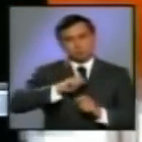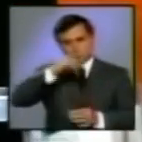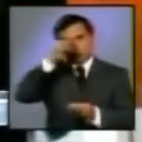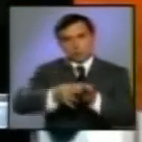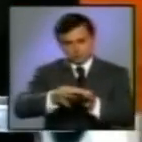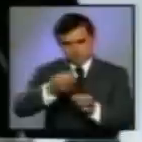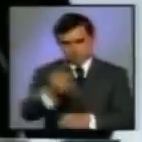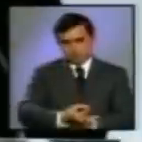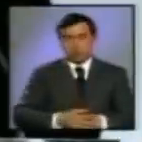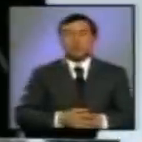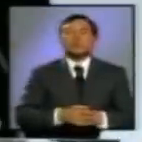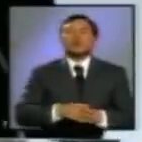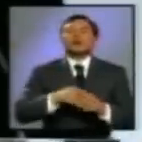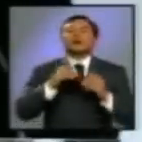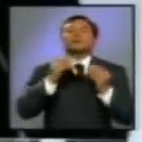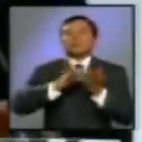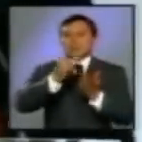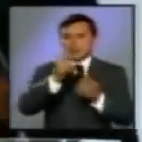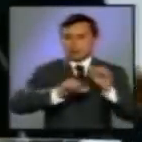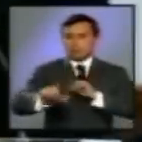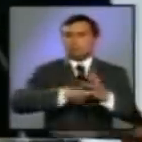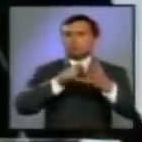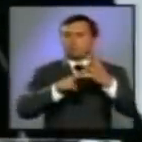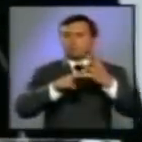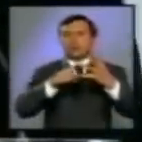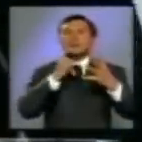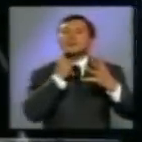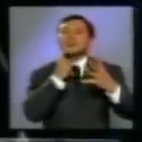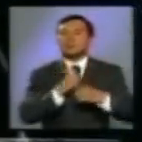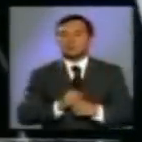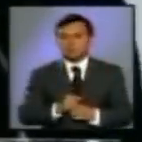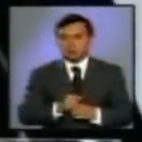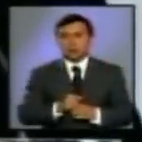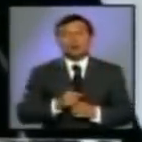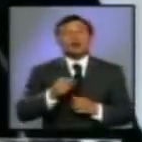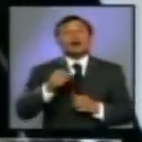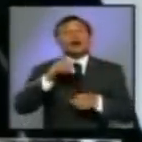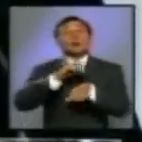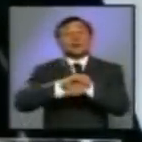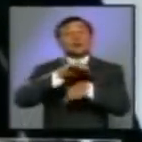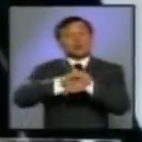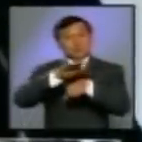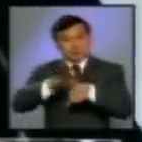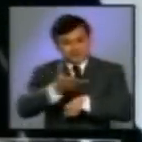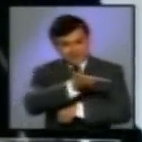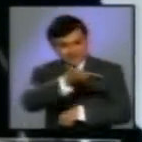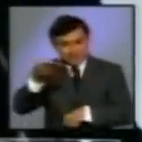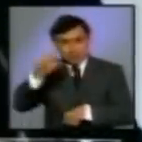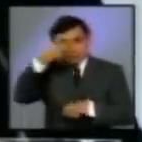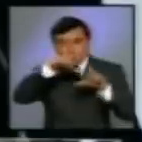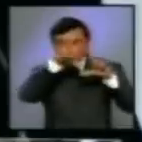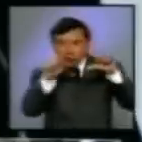Obrador, adelante. Amigas, amigos, conozco todos los municipios de México y he recogido los